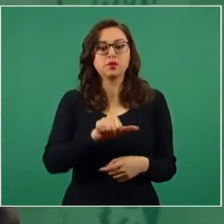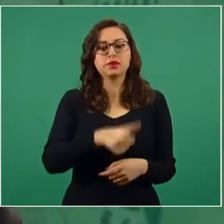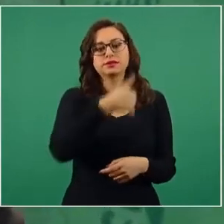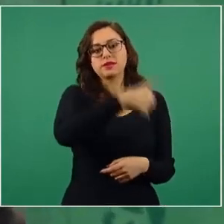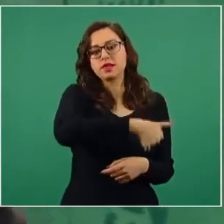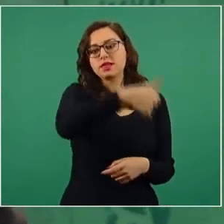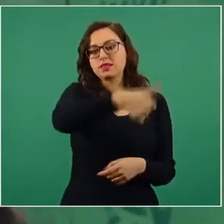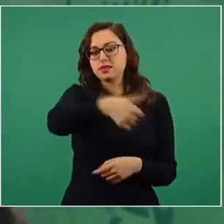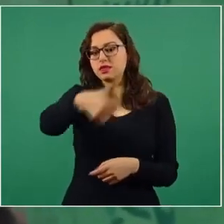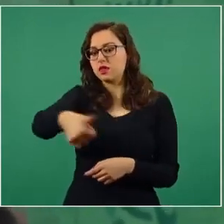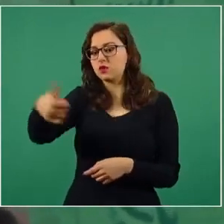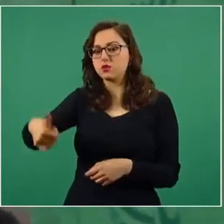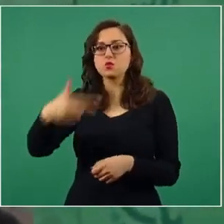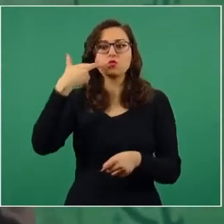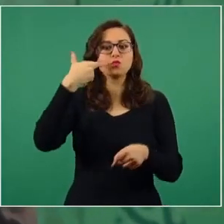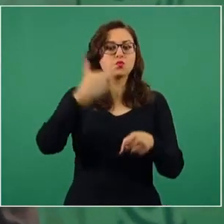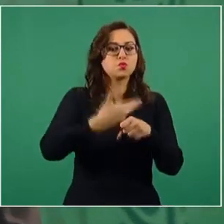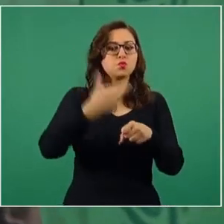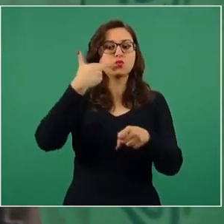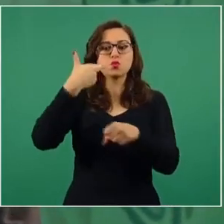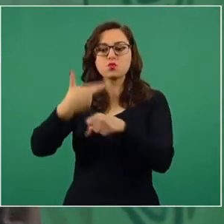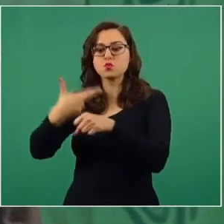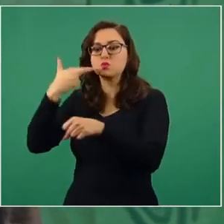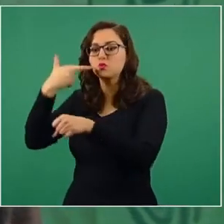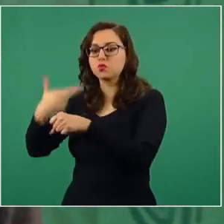responsables de